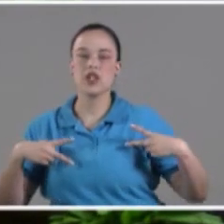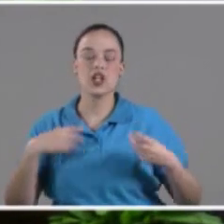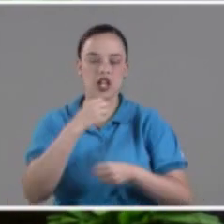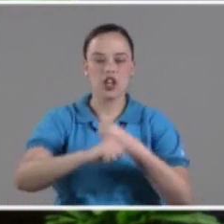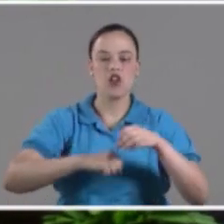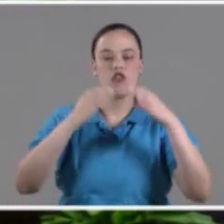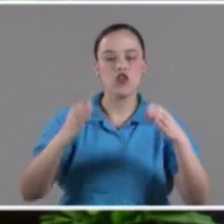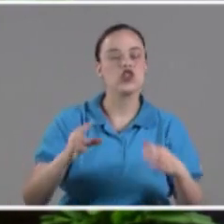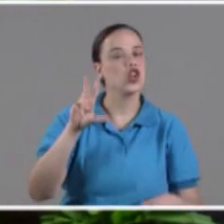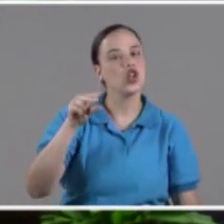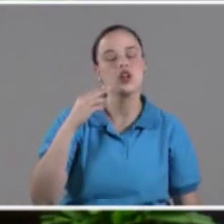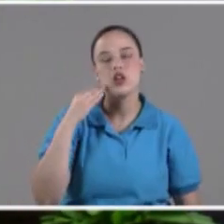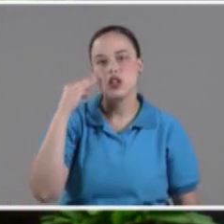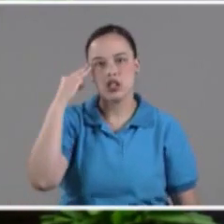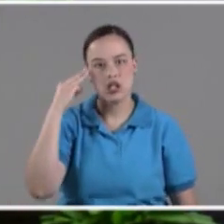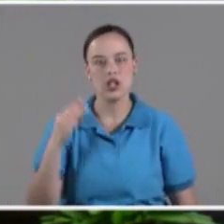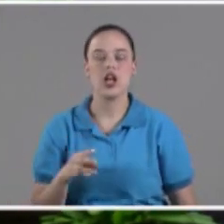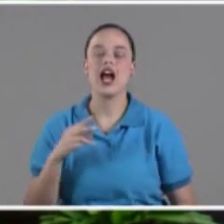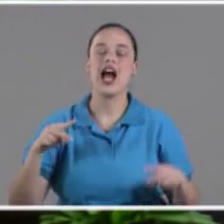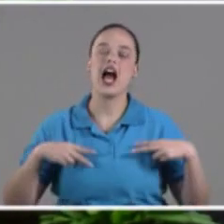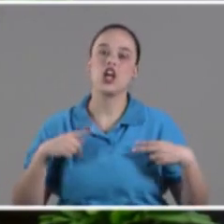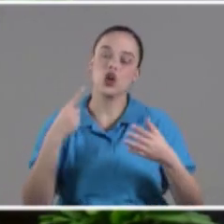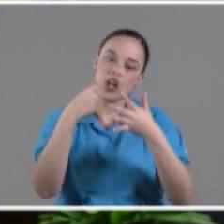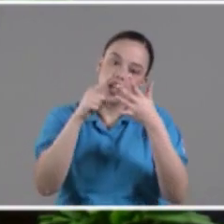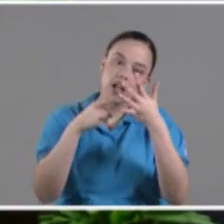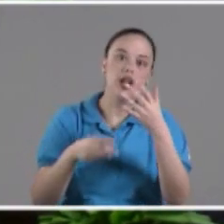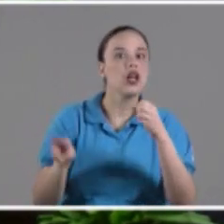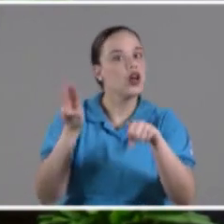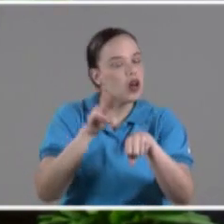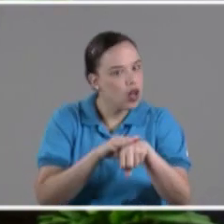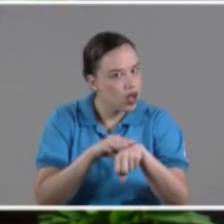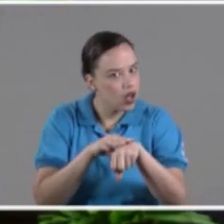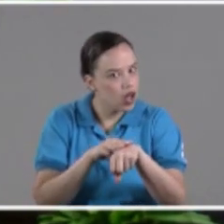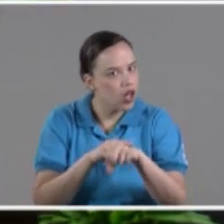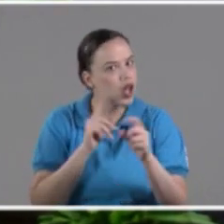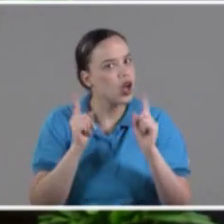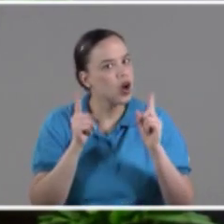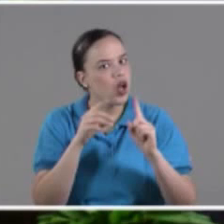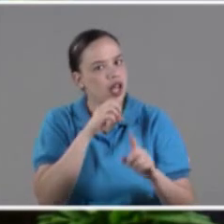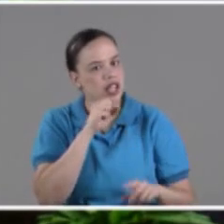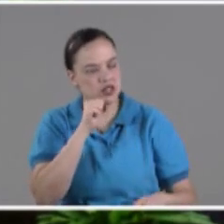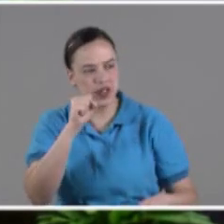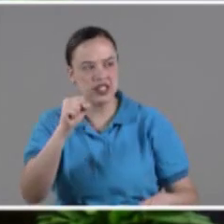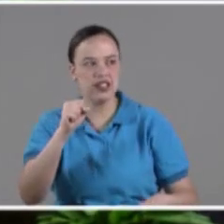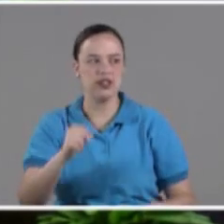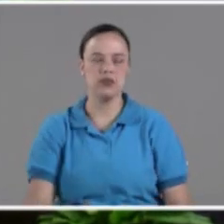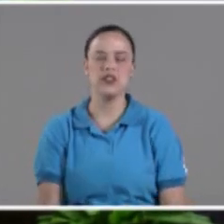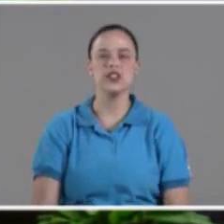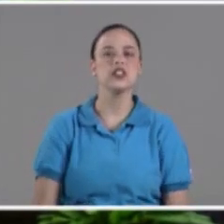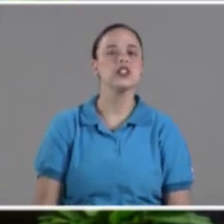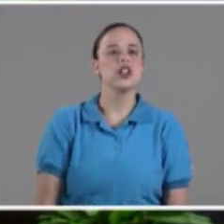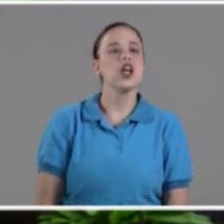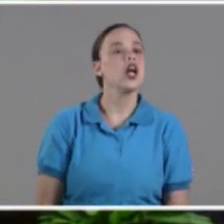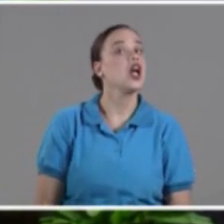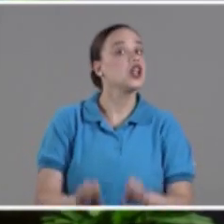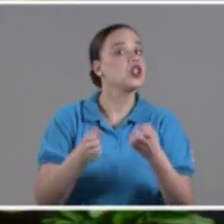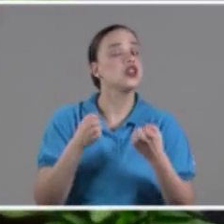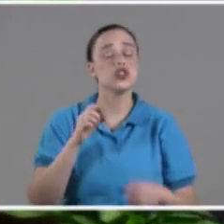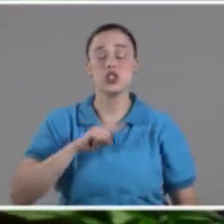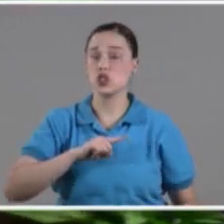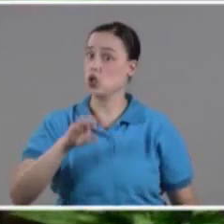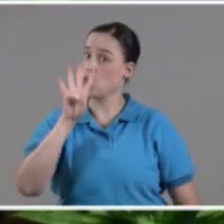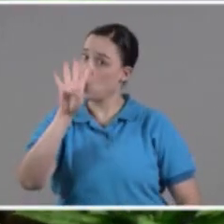O sea que hay un elemento más cuál sería entonces son